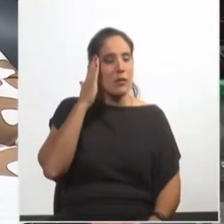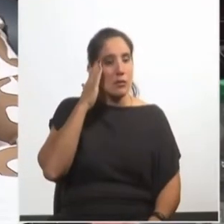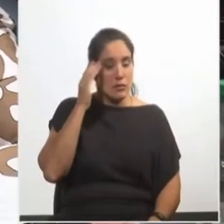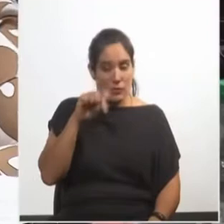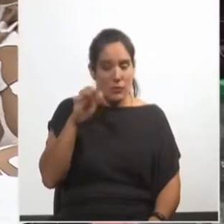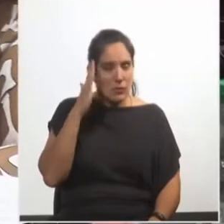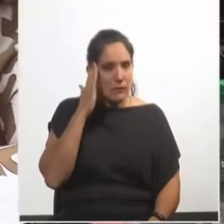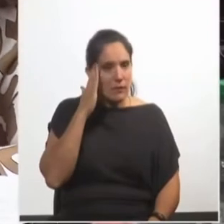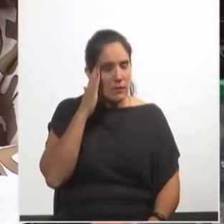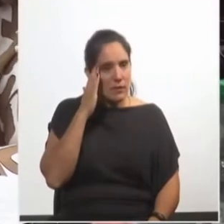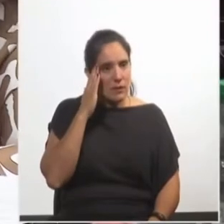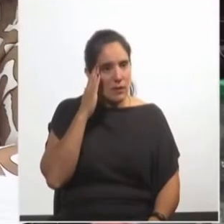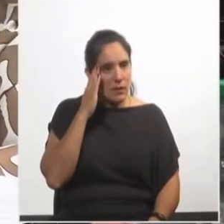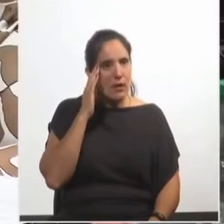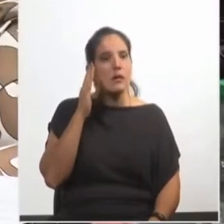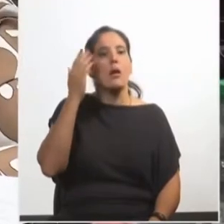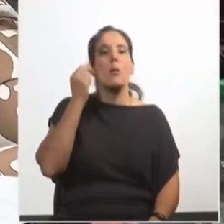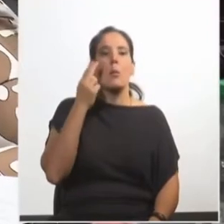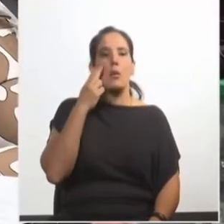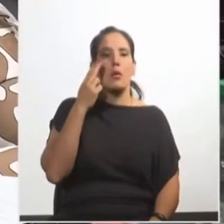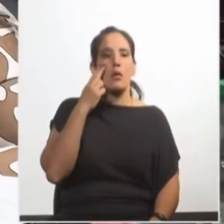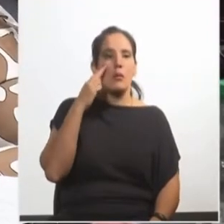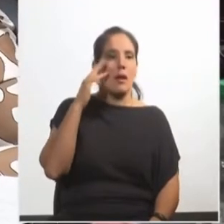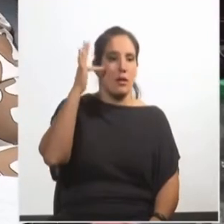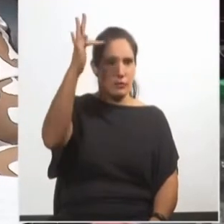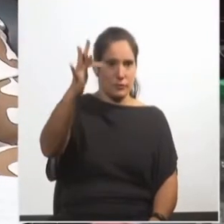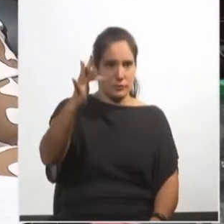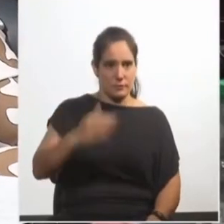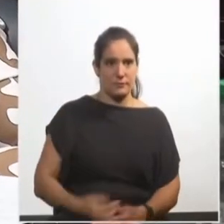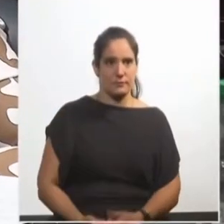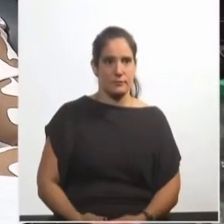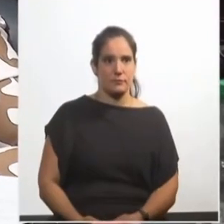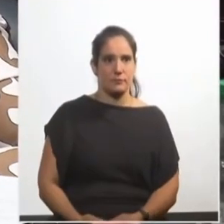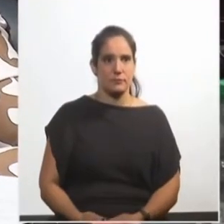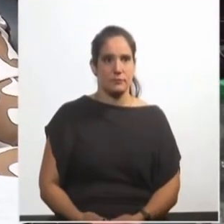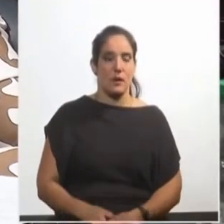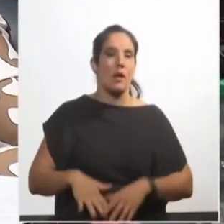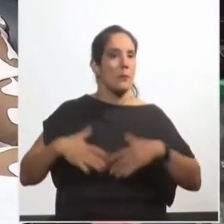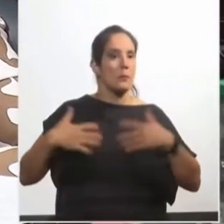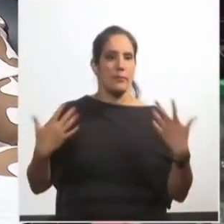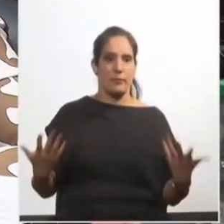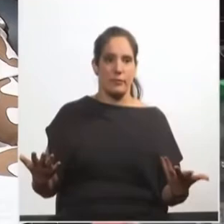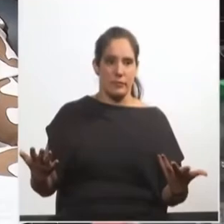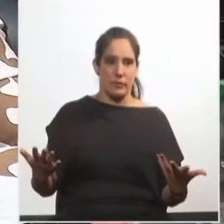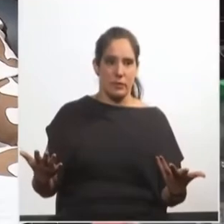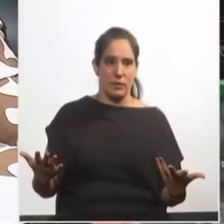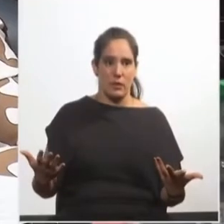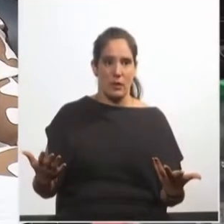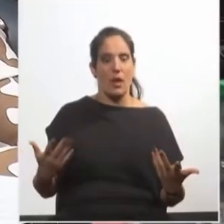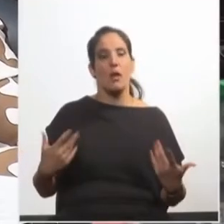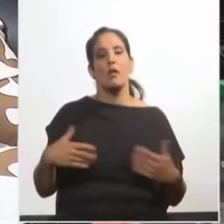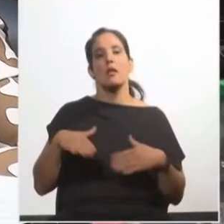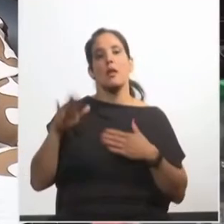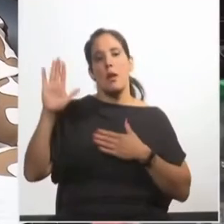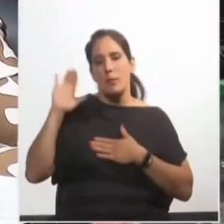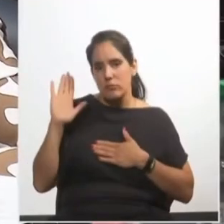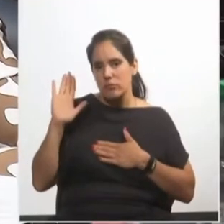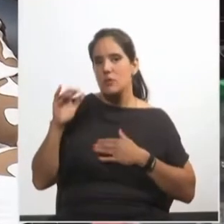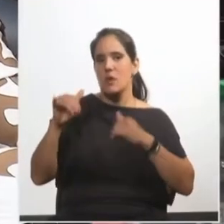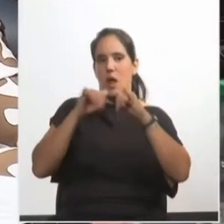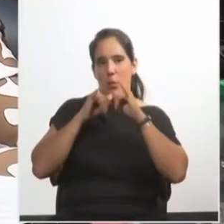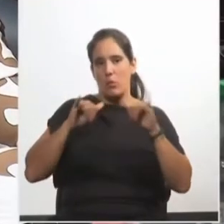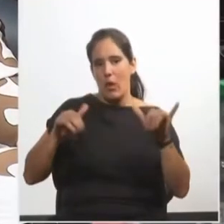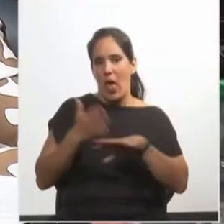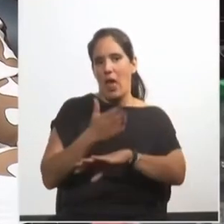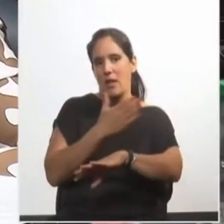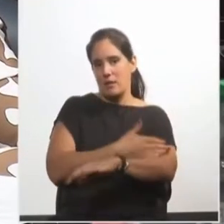sabiendas claramente del problema que traerá a futuro. A pesar de la promesa en campaña electoral que realizó